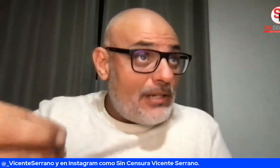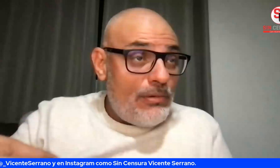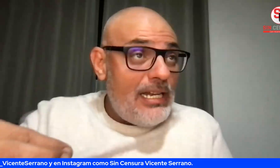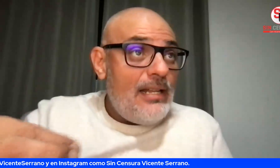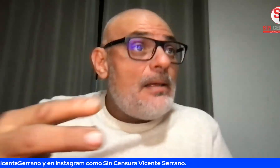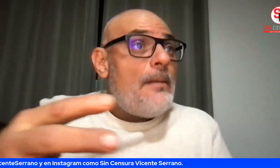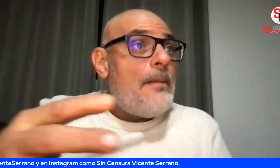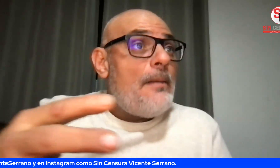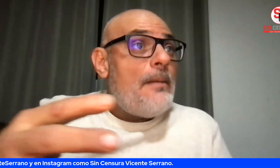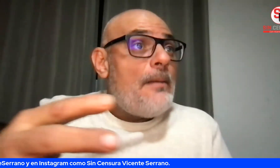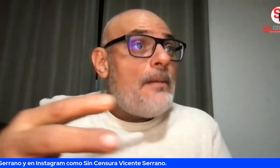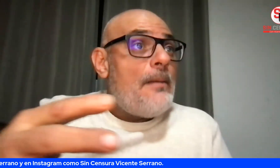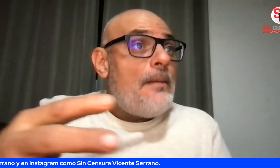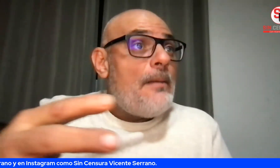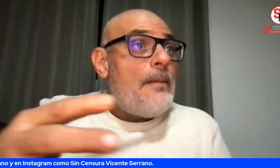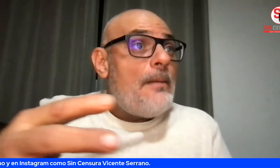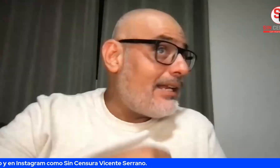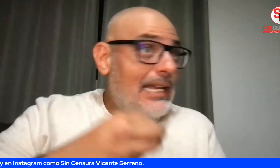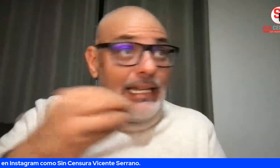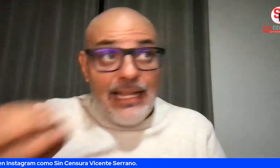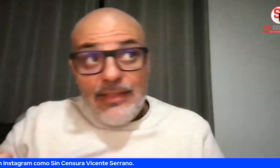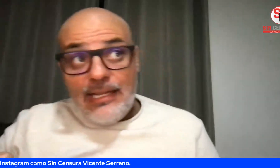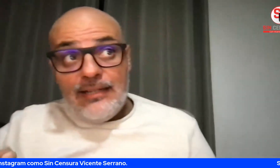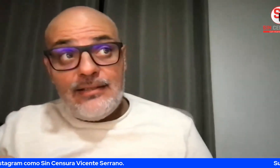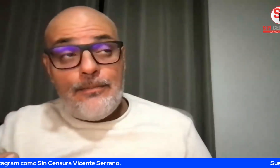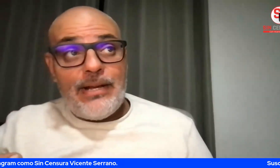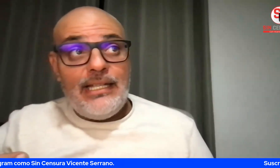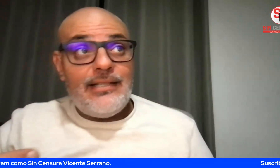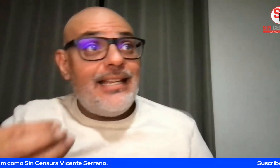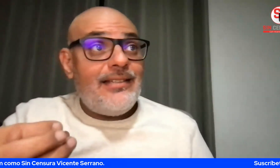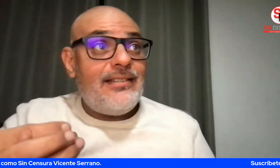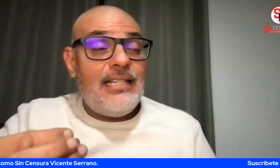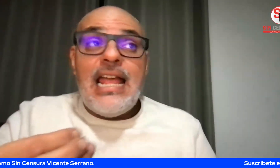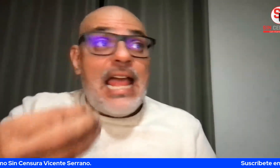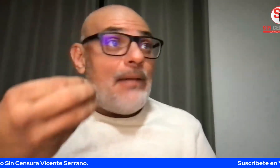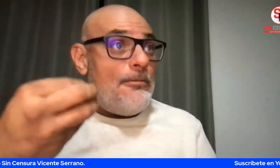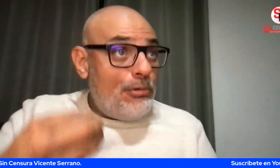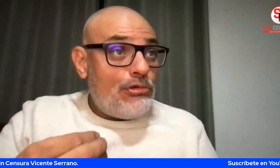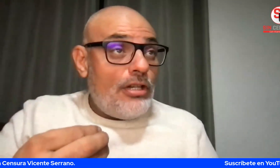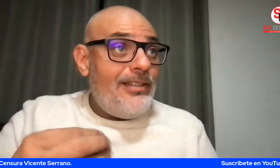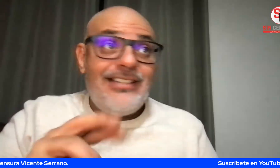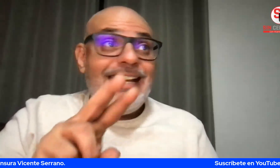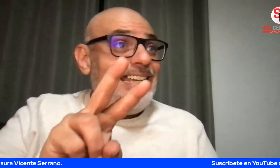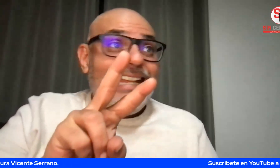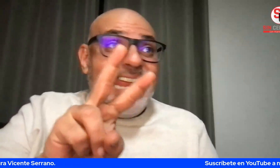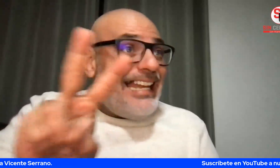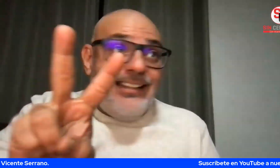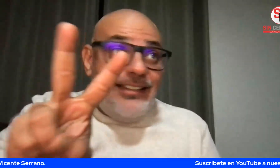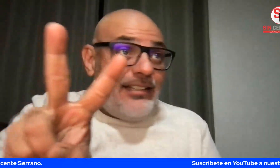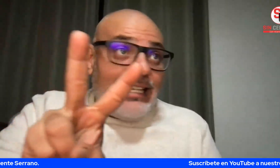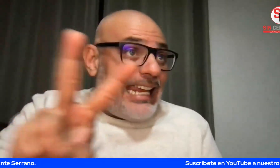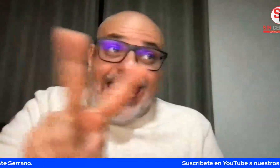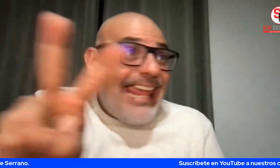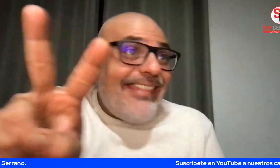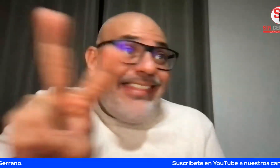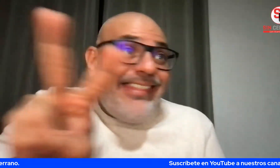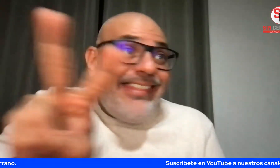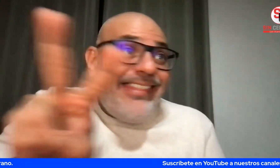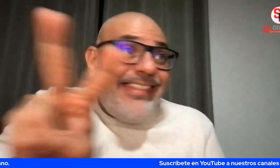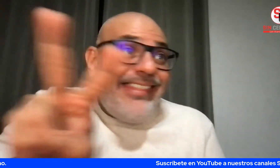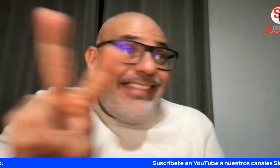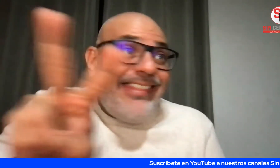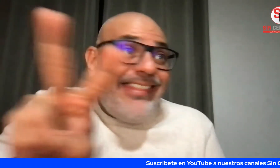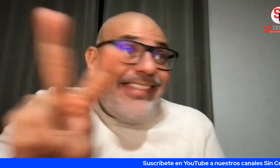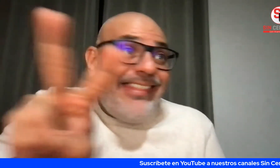con Andrés Manuel para que llegara a ser una realidad en este país. Es decir, a mi punto de vista, que quede el